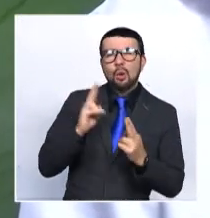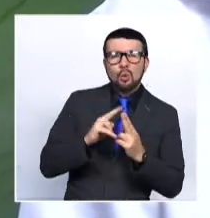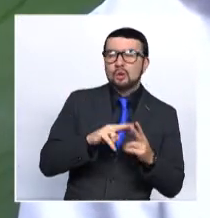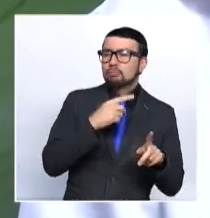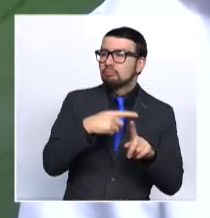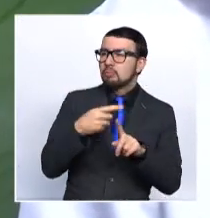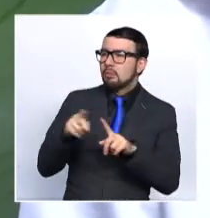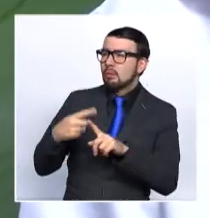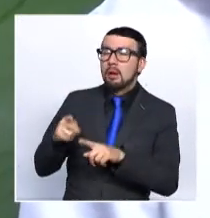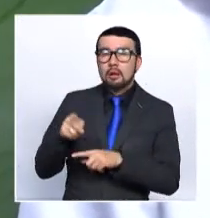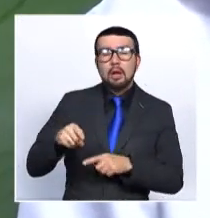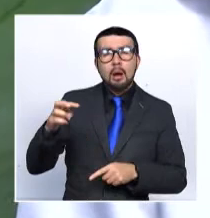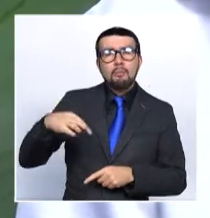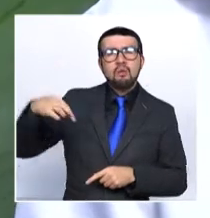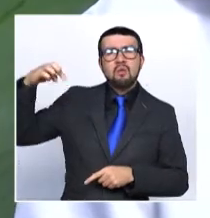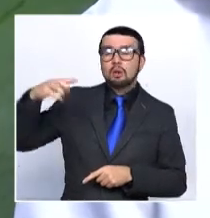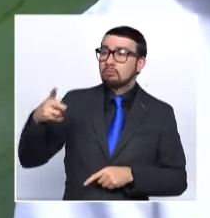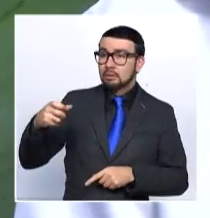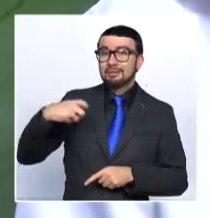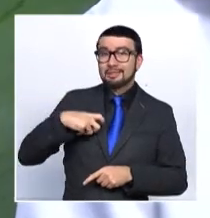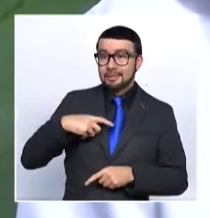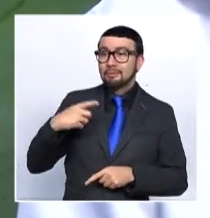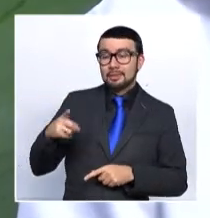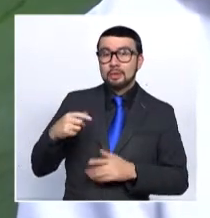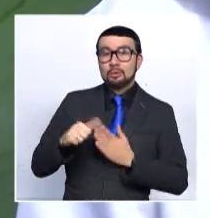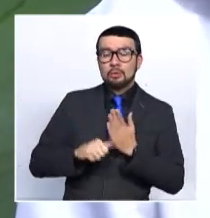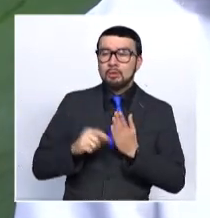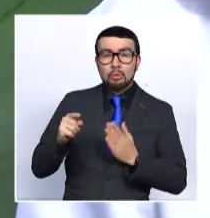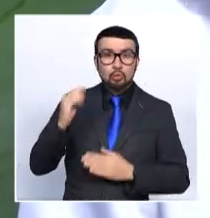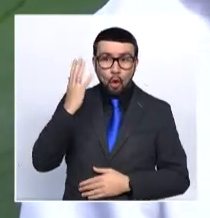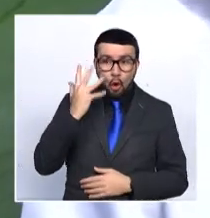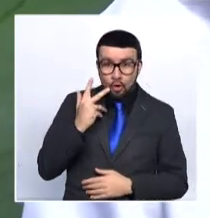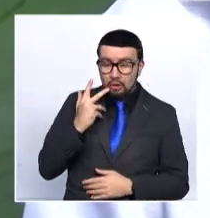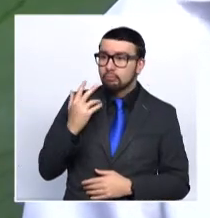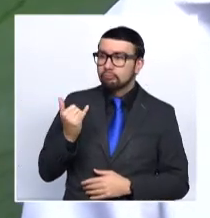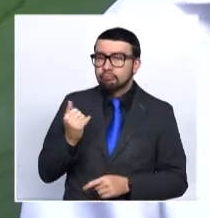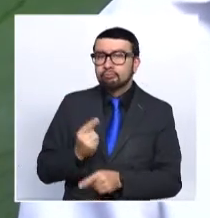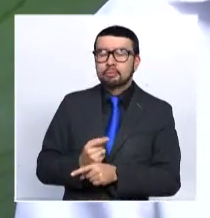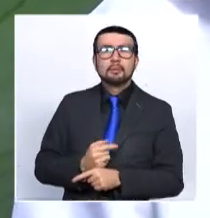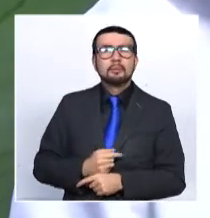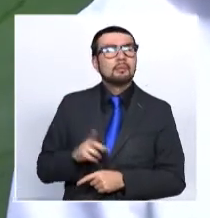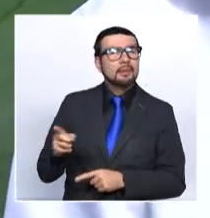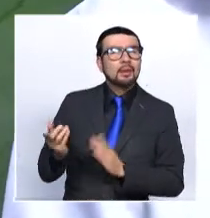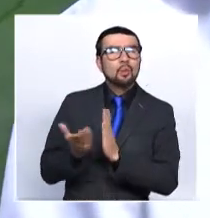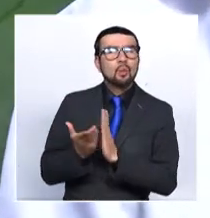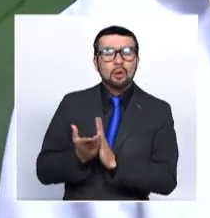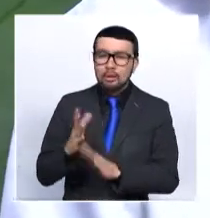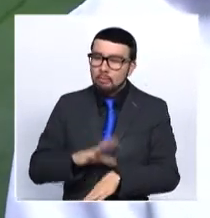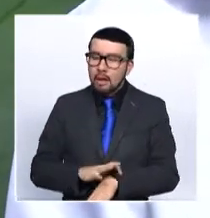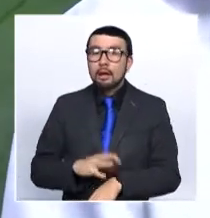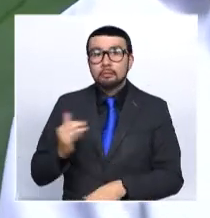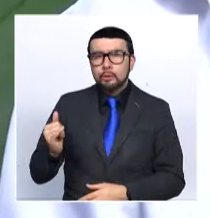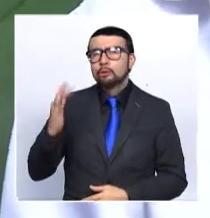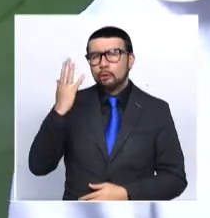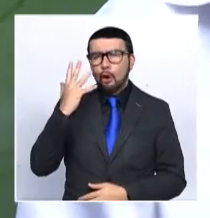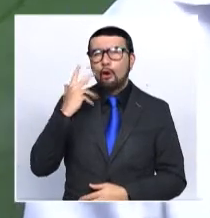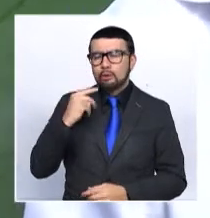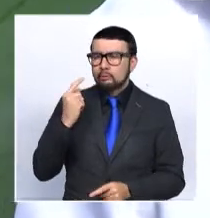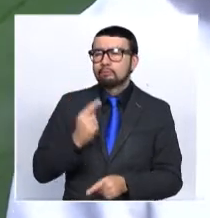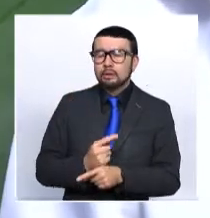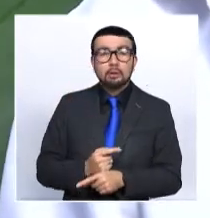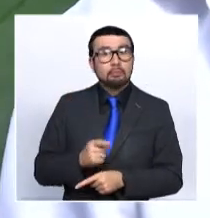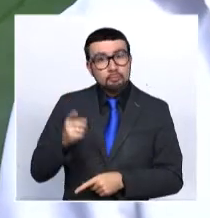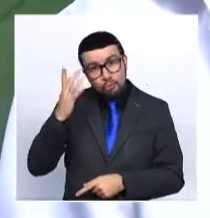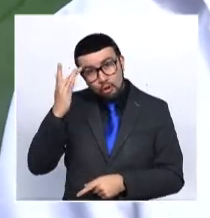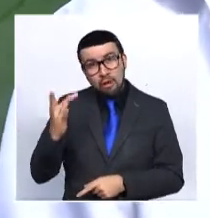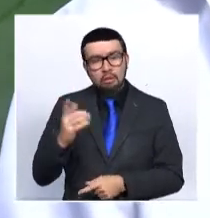otros profesionales que vienen a los programas y que nos enseñan todos los días, ¿cierto? Esta educación médica es una cosa de todos los días porque todos los días